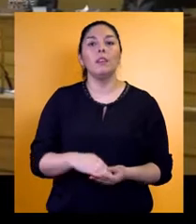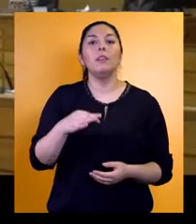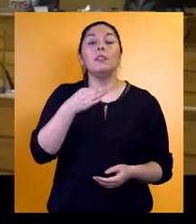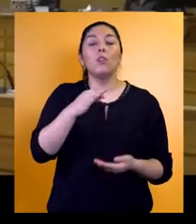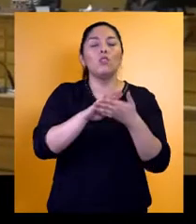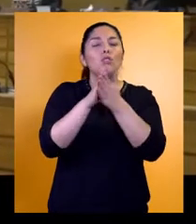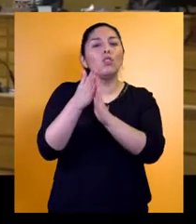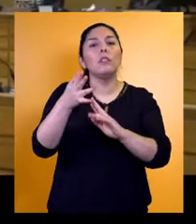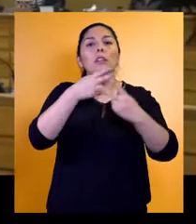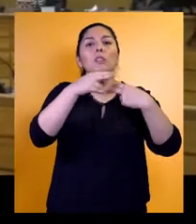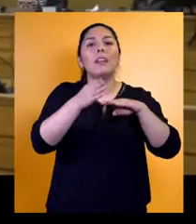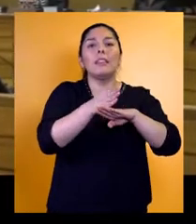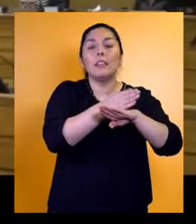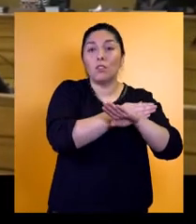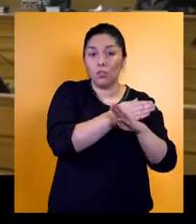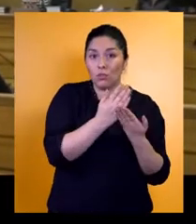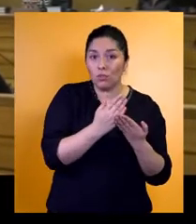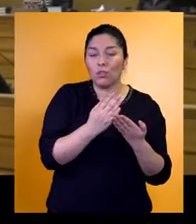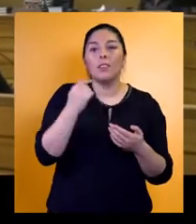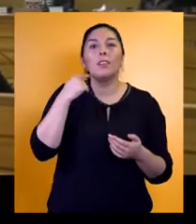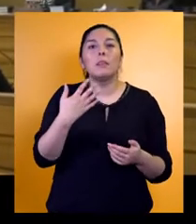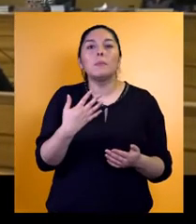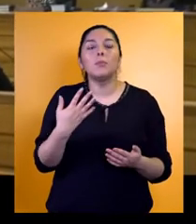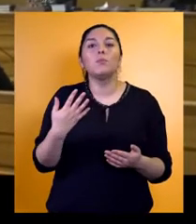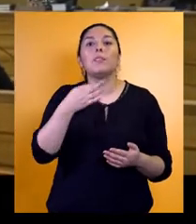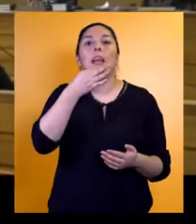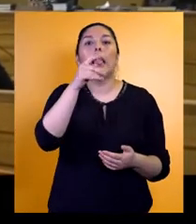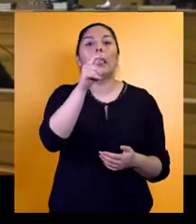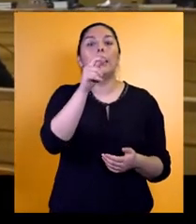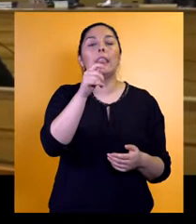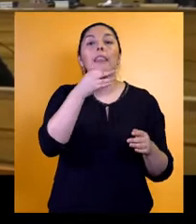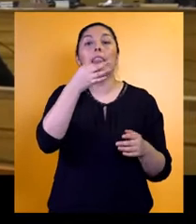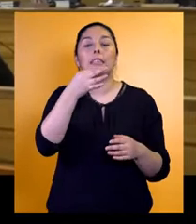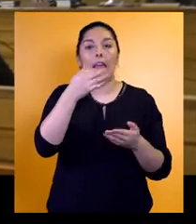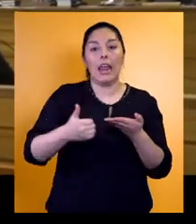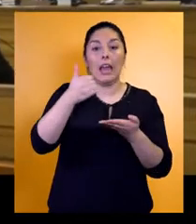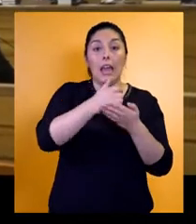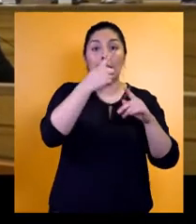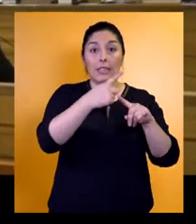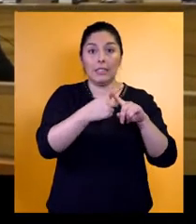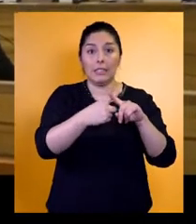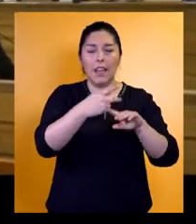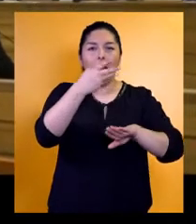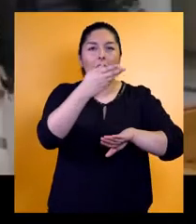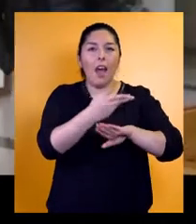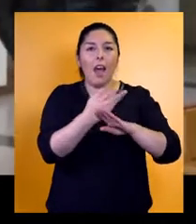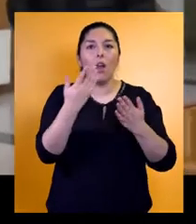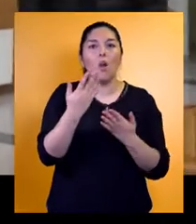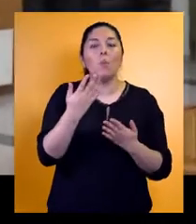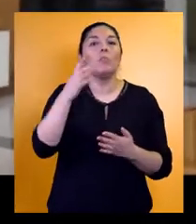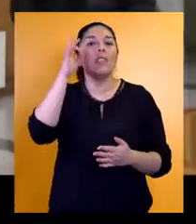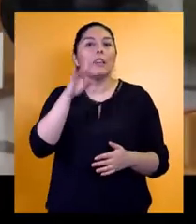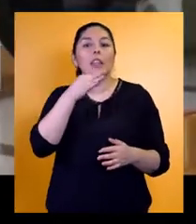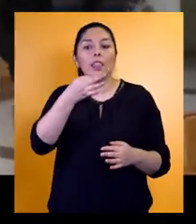Conforme estos antecedentes y tal como lo había anticipado hace algunos días la defensa del exalcalde, este ratificó que acudirán con un recurso de nulidad